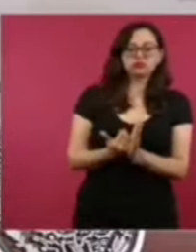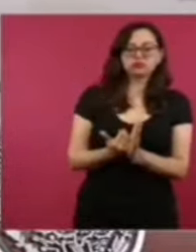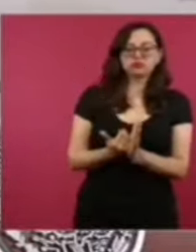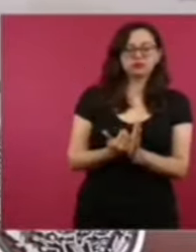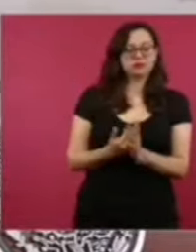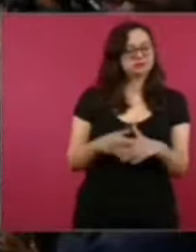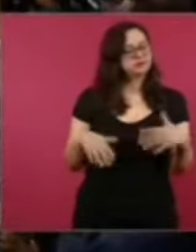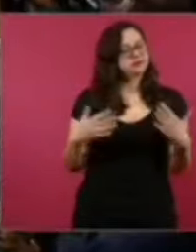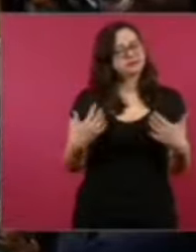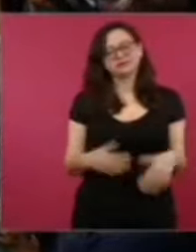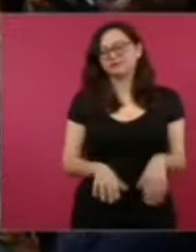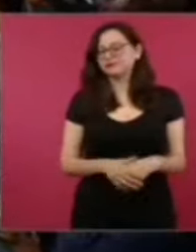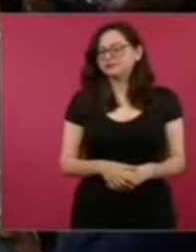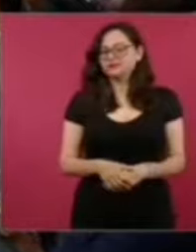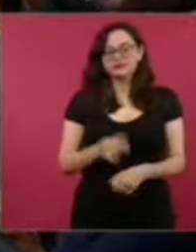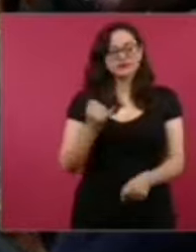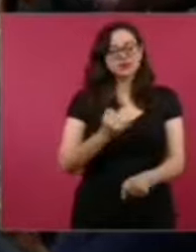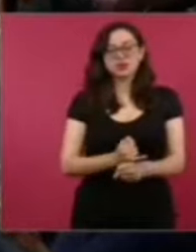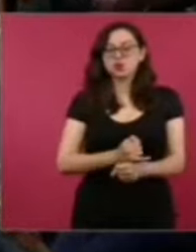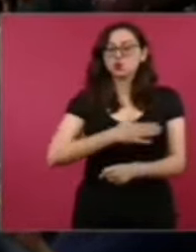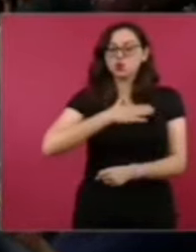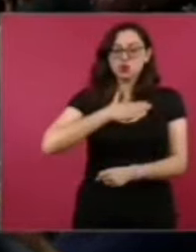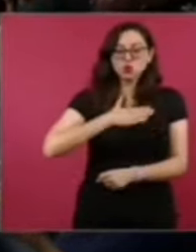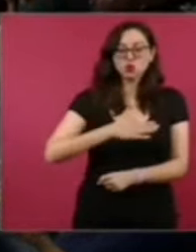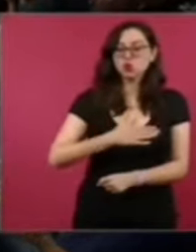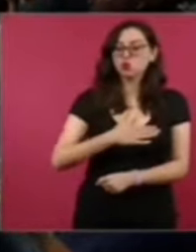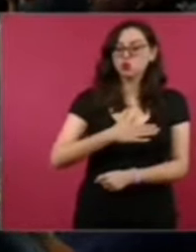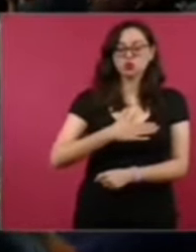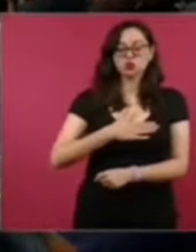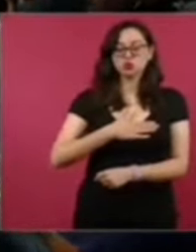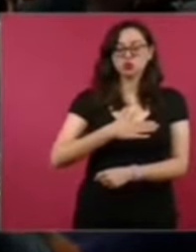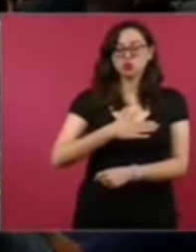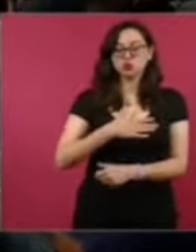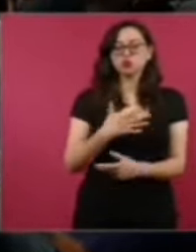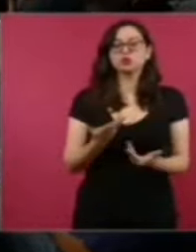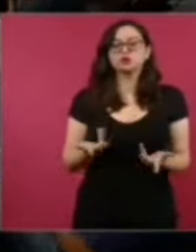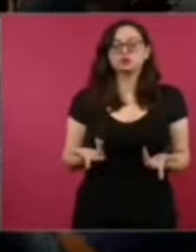Una gran injusticia que al final